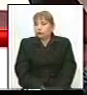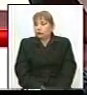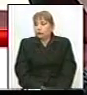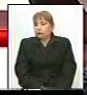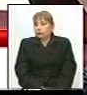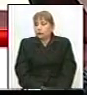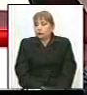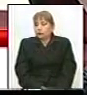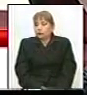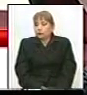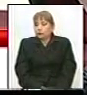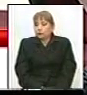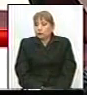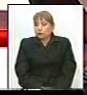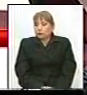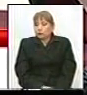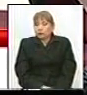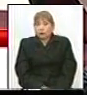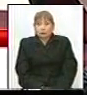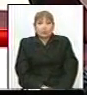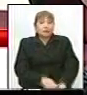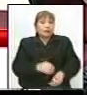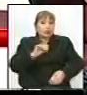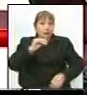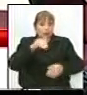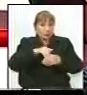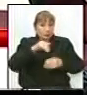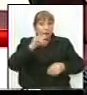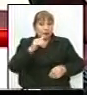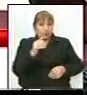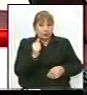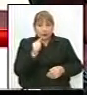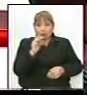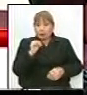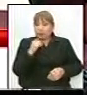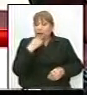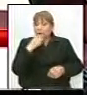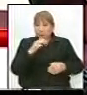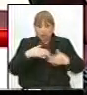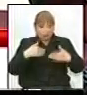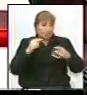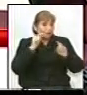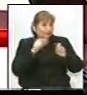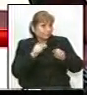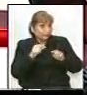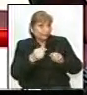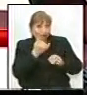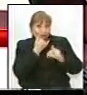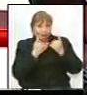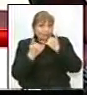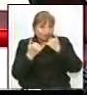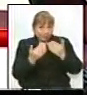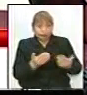¿el Jurado Nacional de Elecciones ahí sí puede ocuparse de una candidatura que es consecuencia de esa irregularidad?